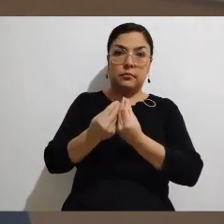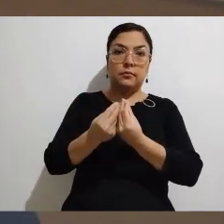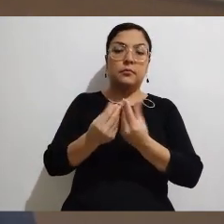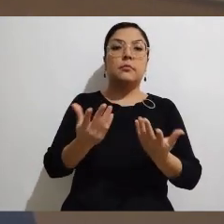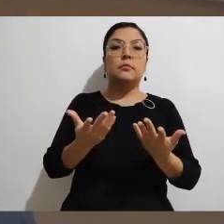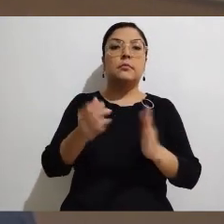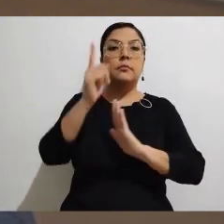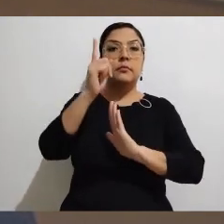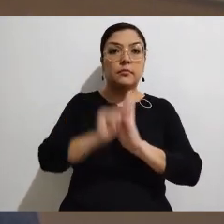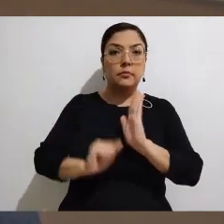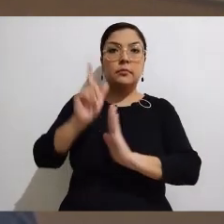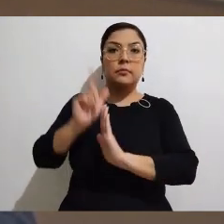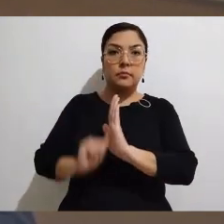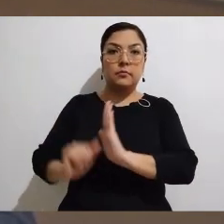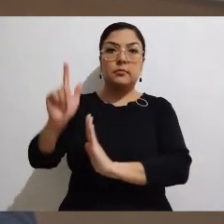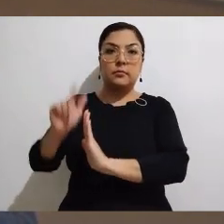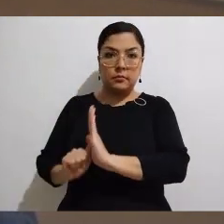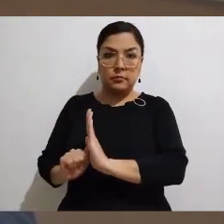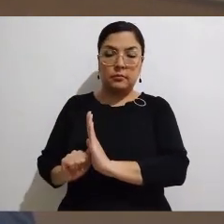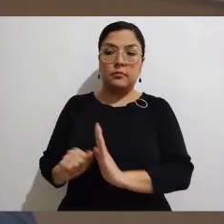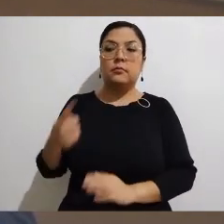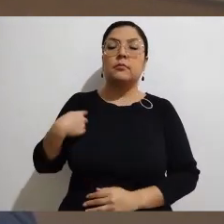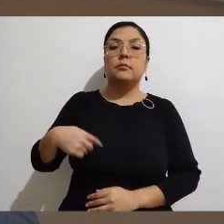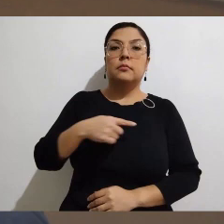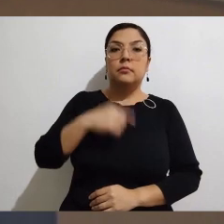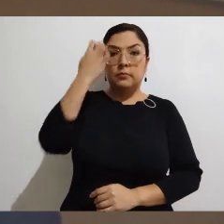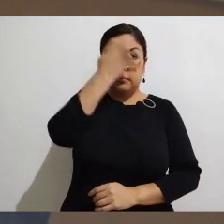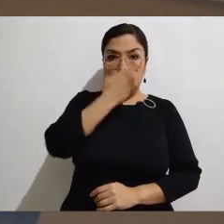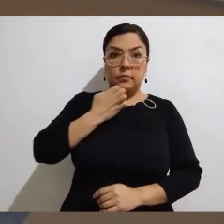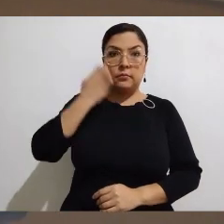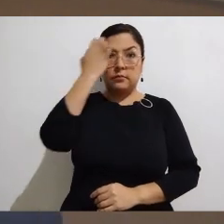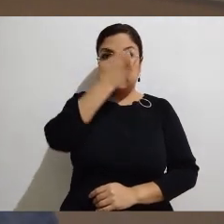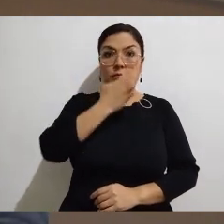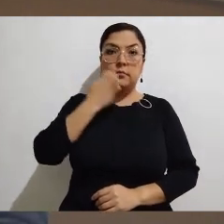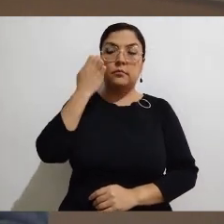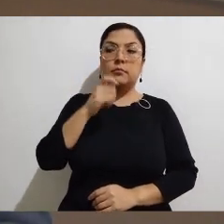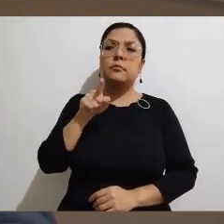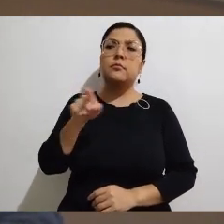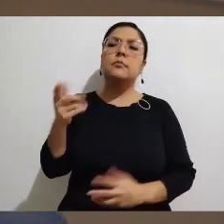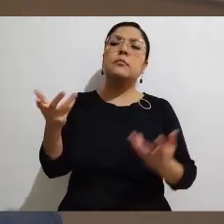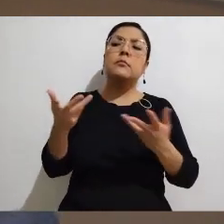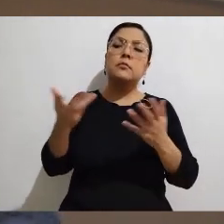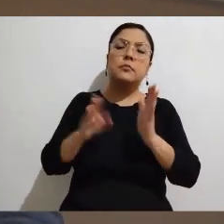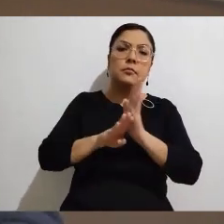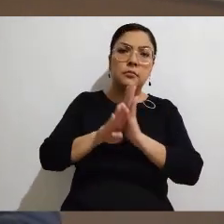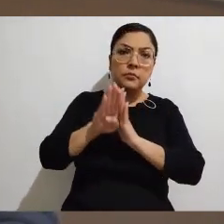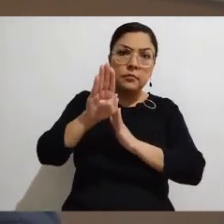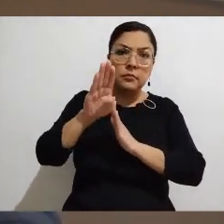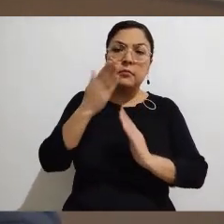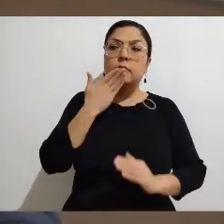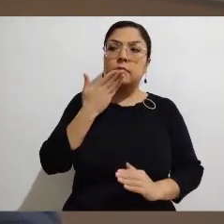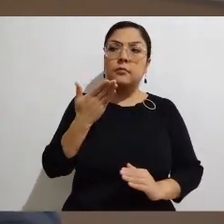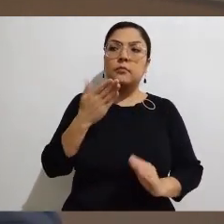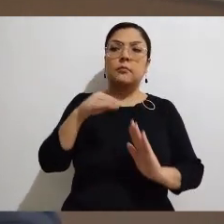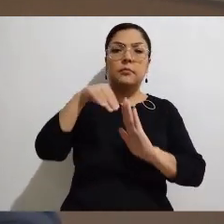seguimiento a las tareas de estas direcciones, de estas unidades, para ir viendo las mediciones de cumplimiento, ¿verdad? Para